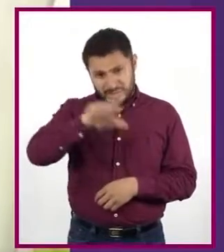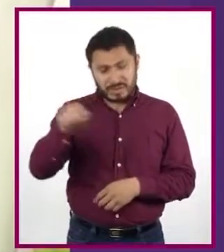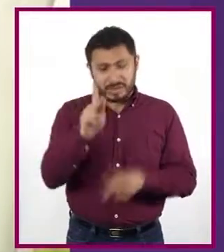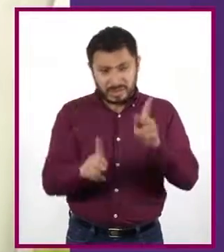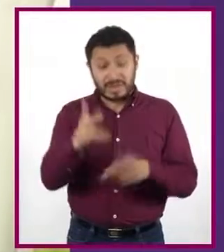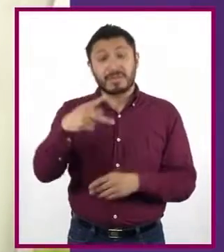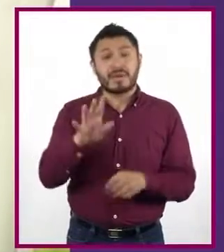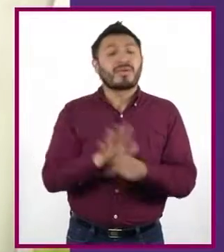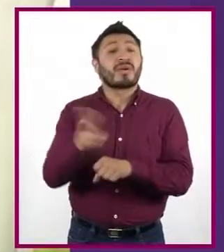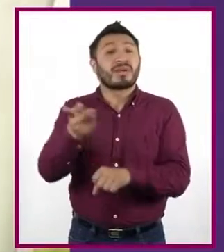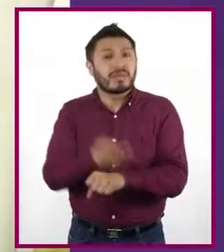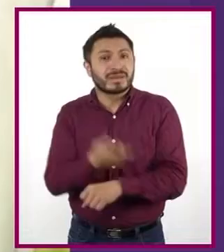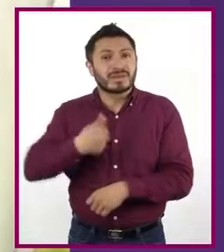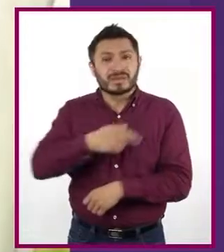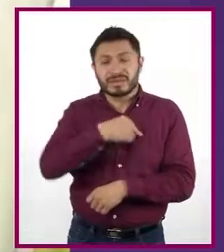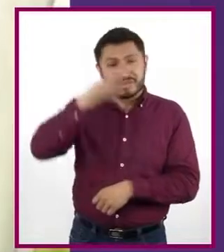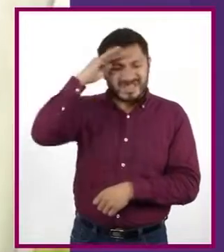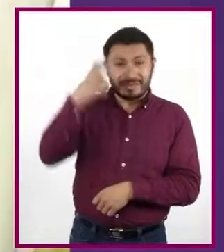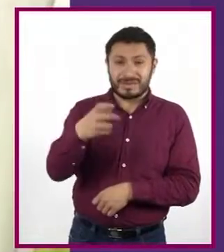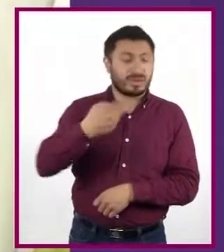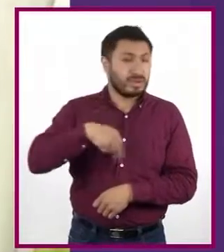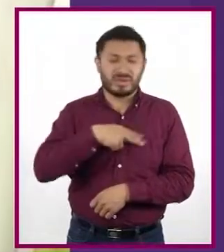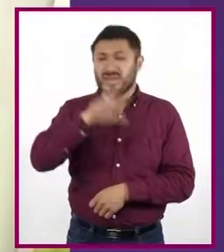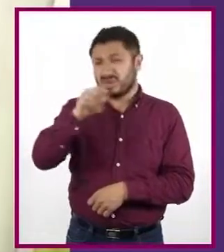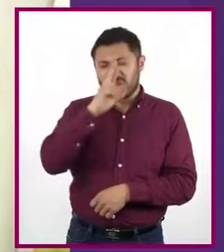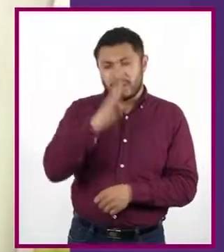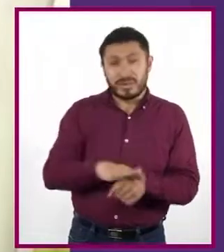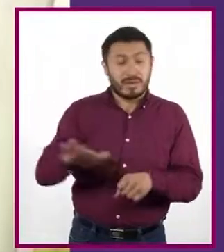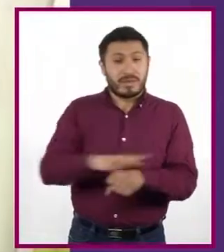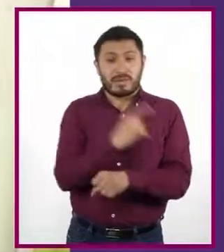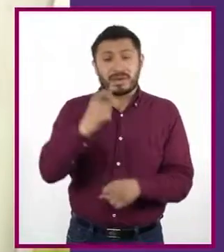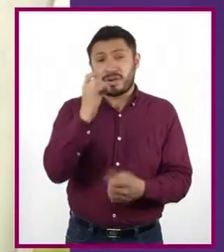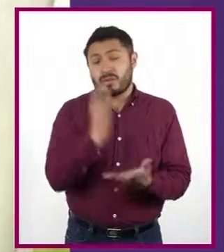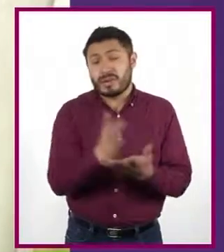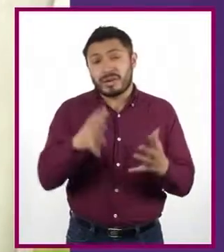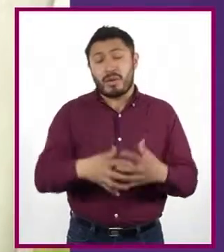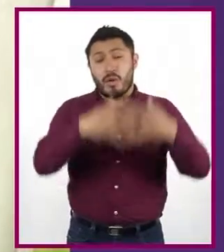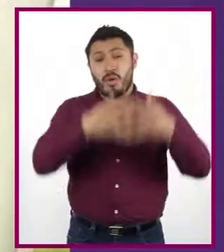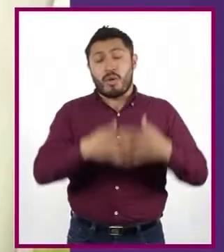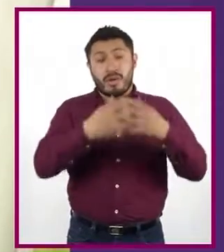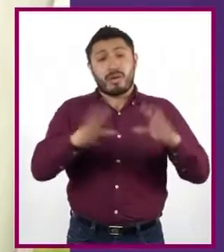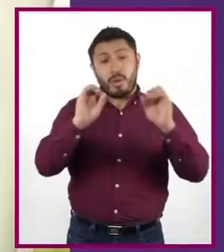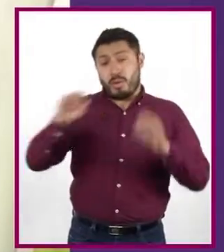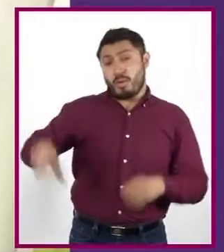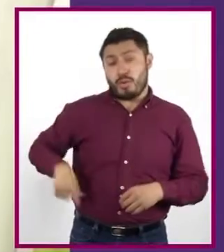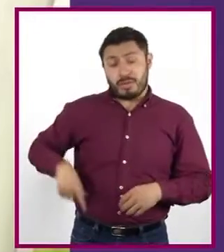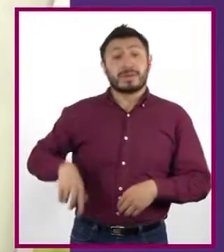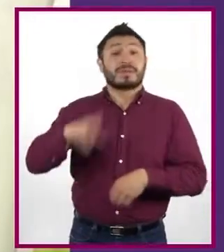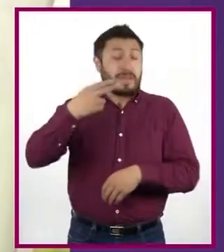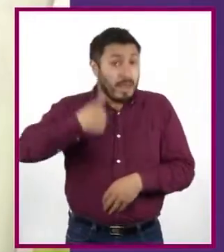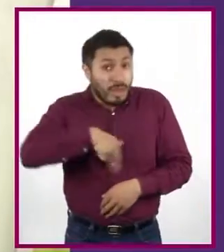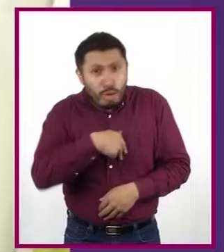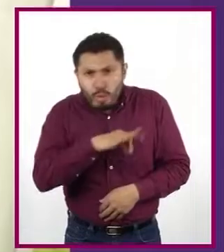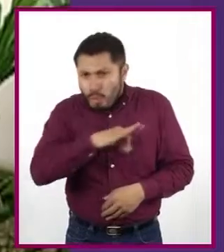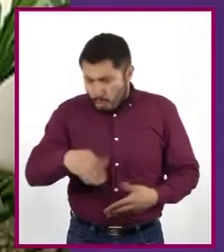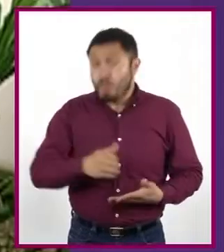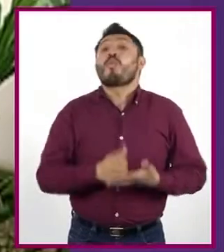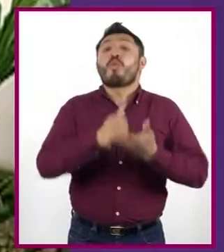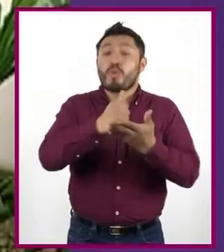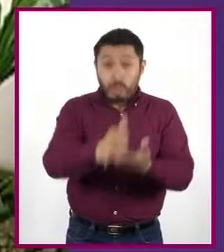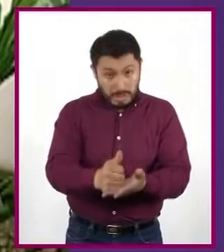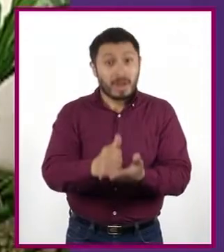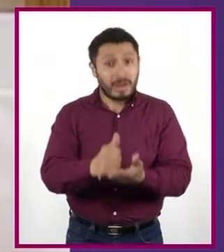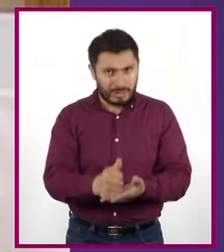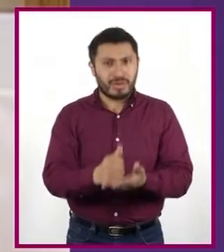Nosotros pensamos que eso no nos corresponde porque tiene que ver con las grandes empresas o tiene que ver con los gobiernos. Los ciudadanos podemos tomar acciones